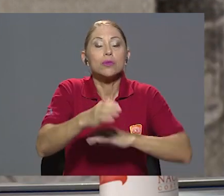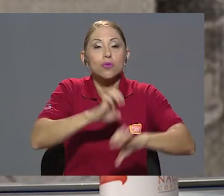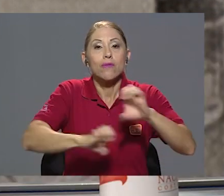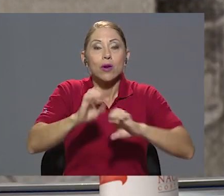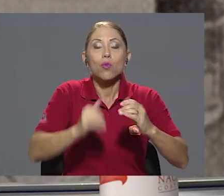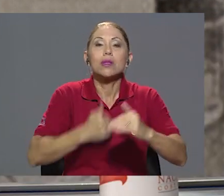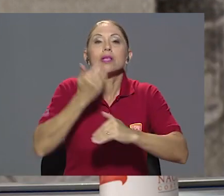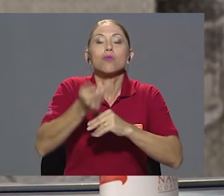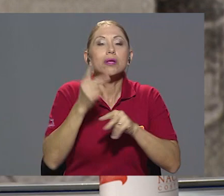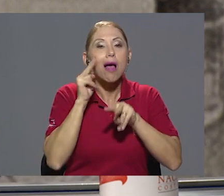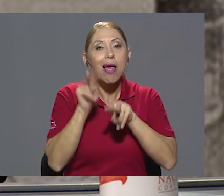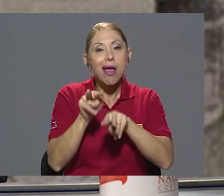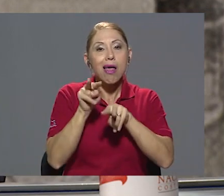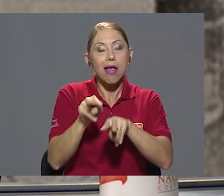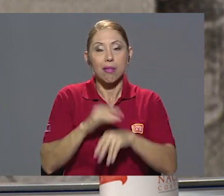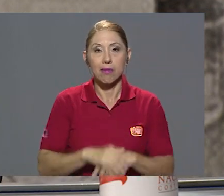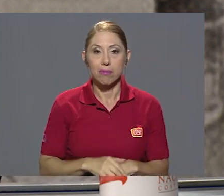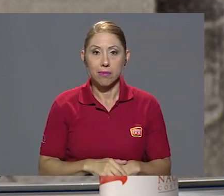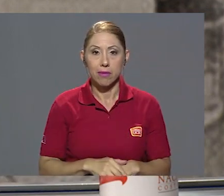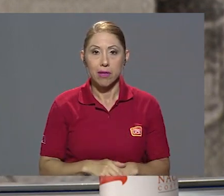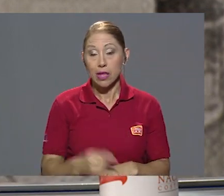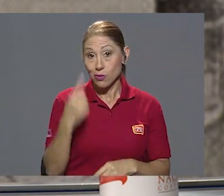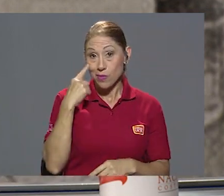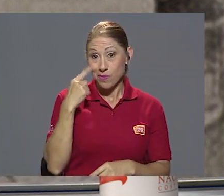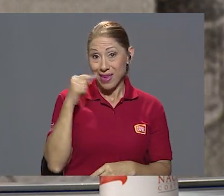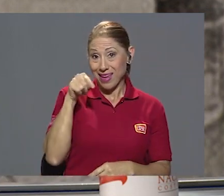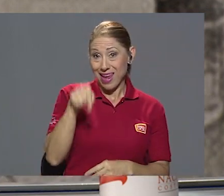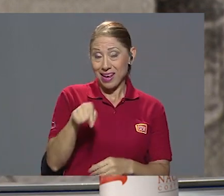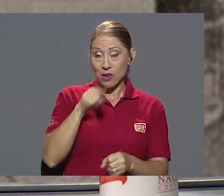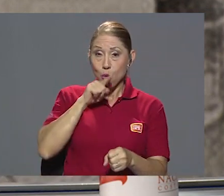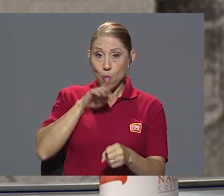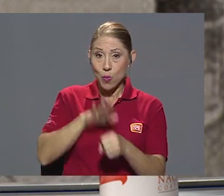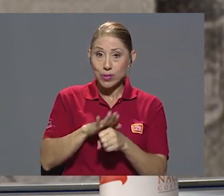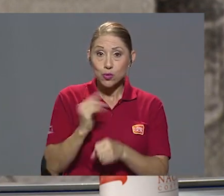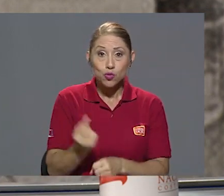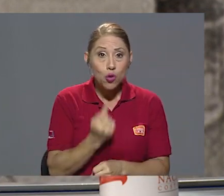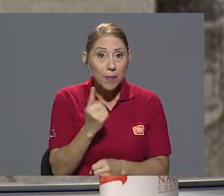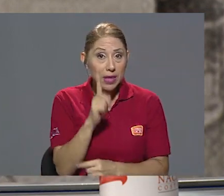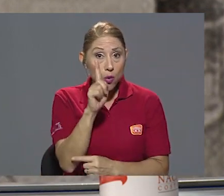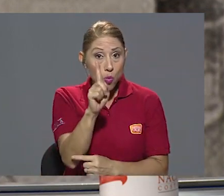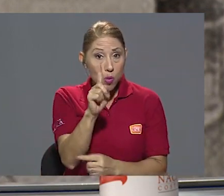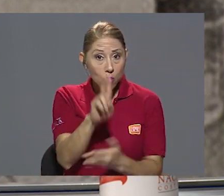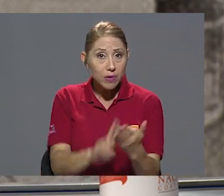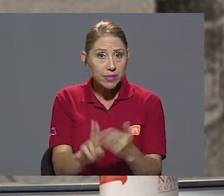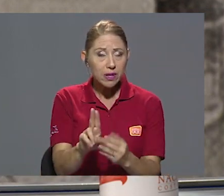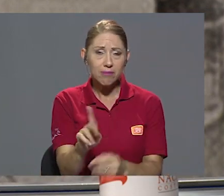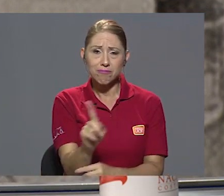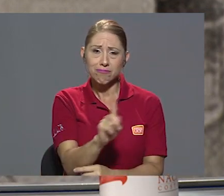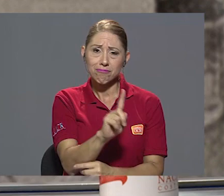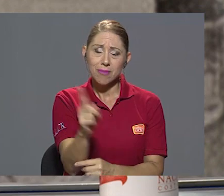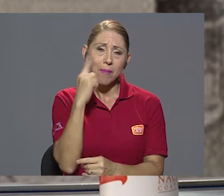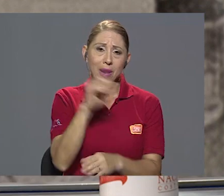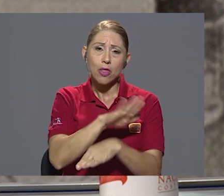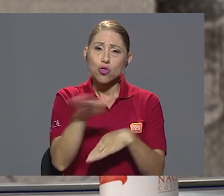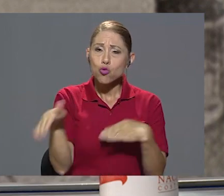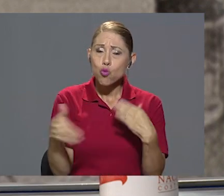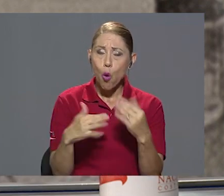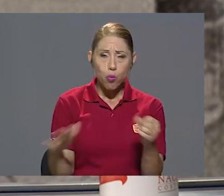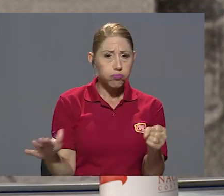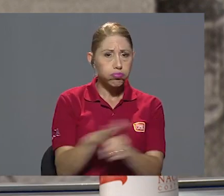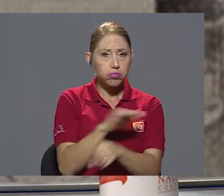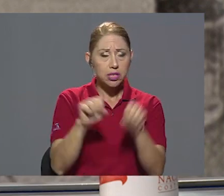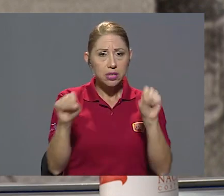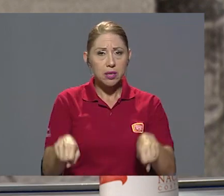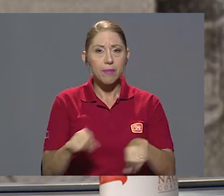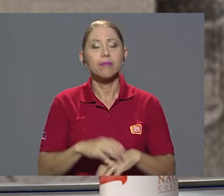también. Entonces vean que aquí hay un compromiso planteado no únicamente para una universidad en particular, sino para el sistema como un